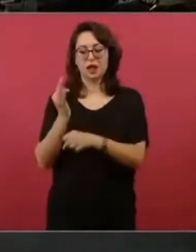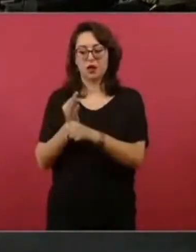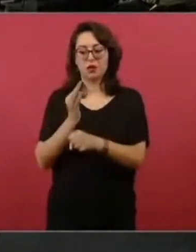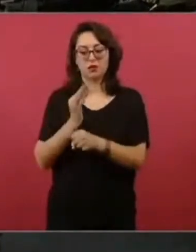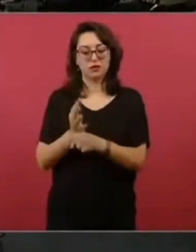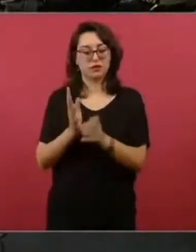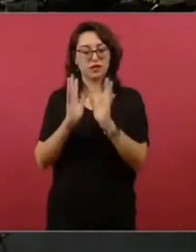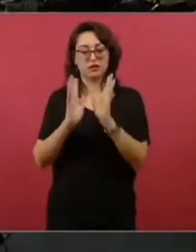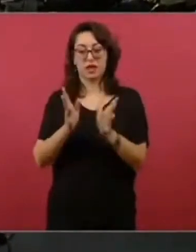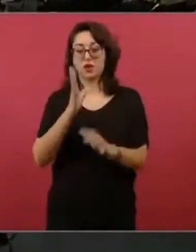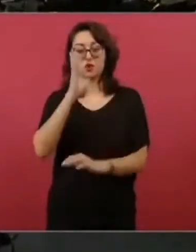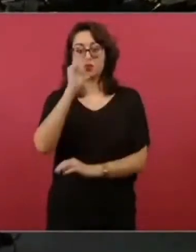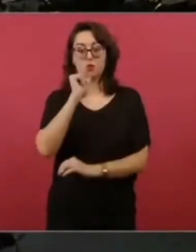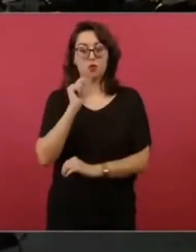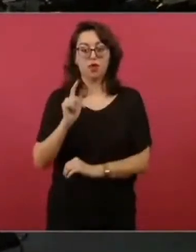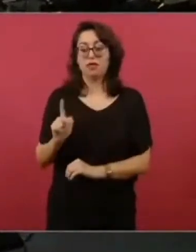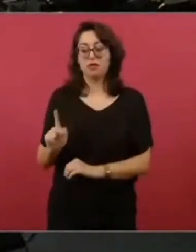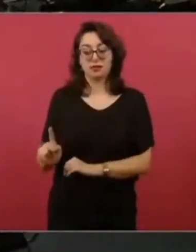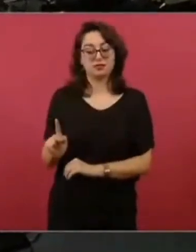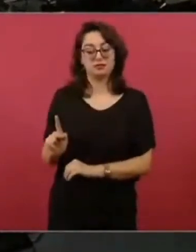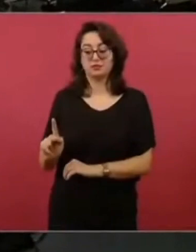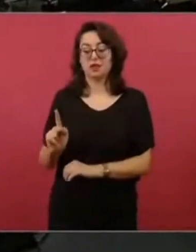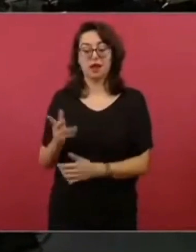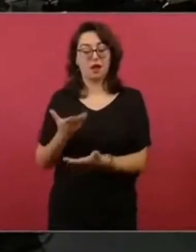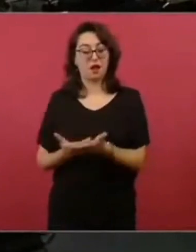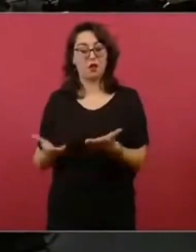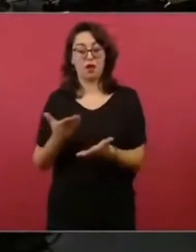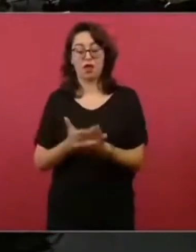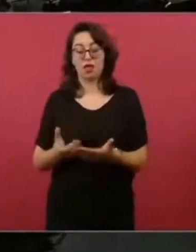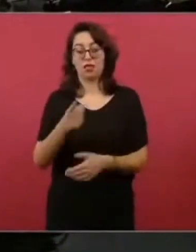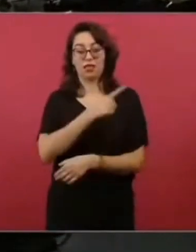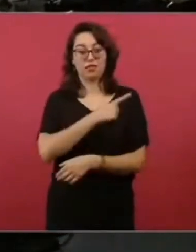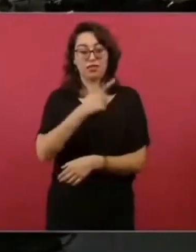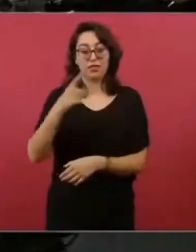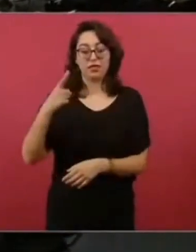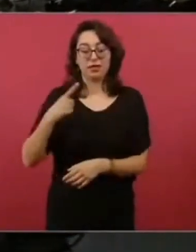hay margen para la simulación.